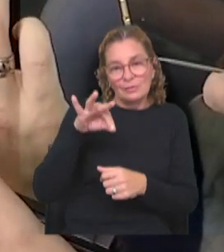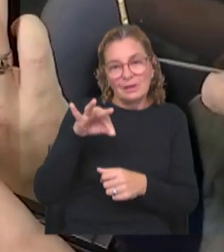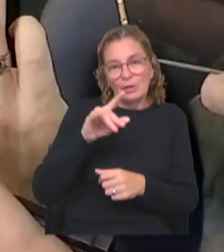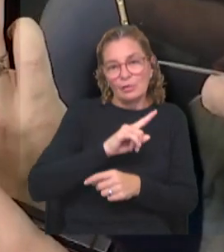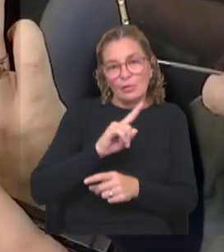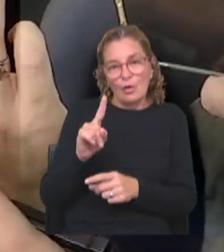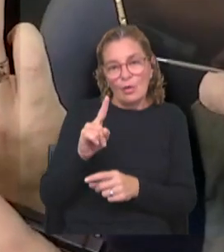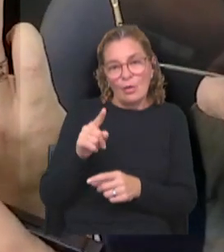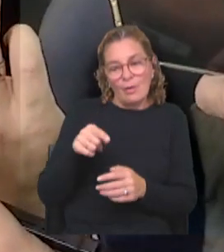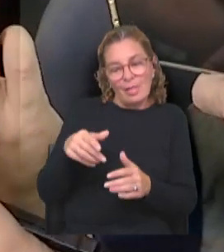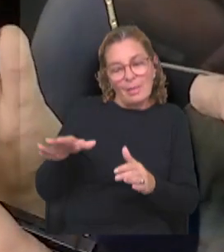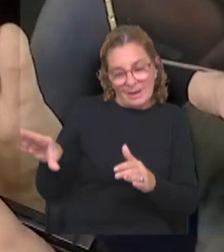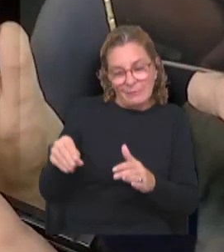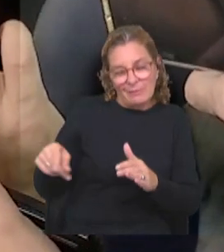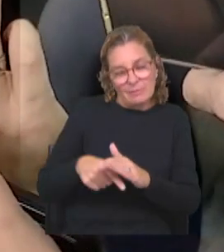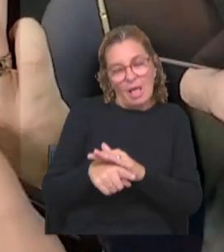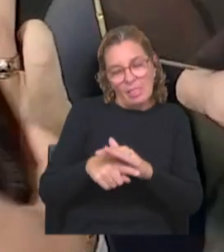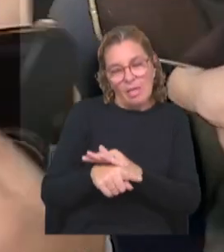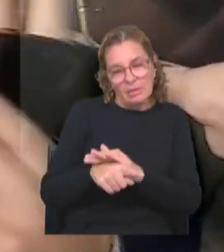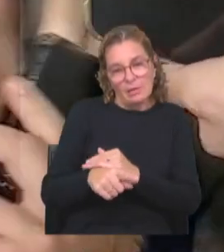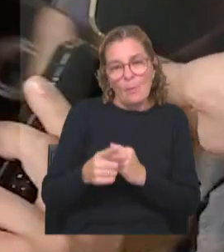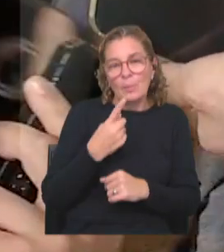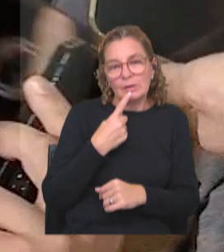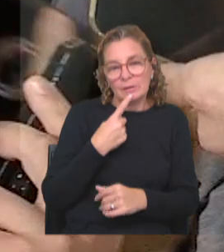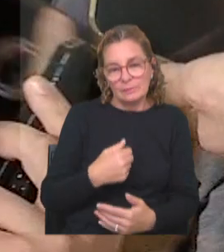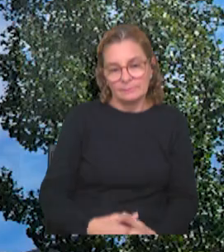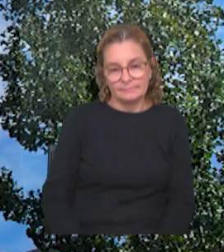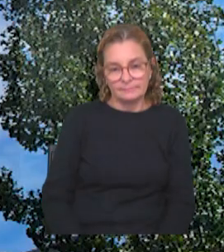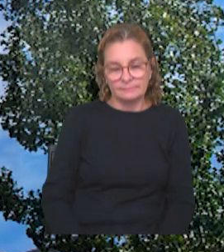y no a dedazo político partidario. Presenta